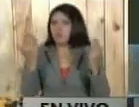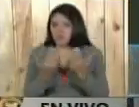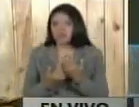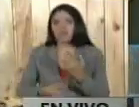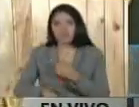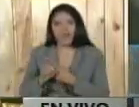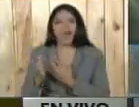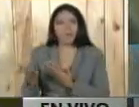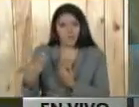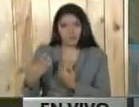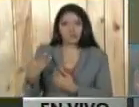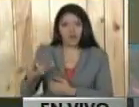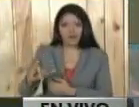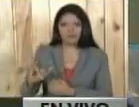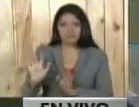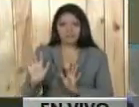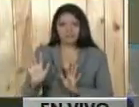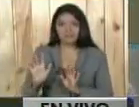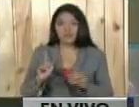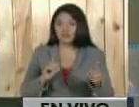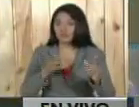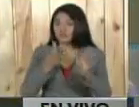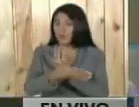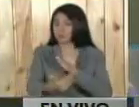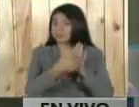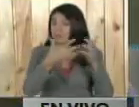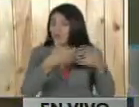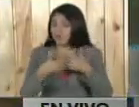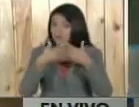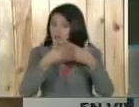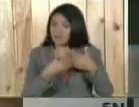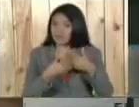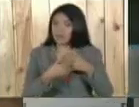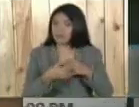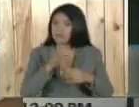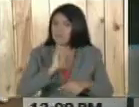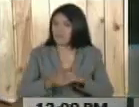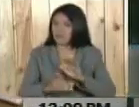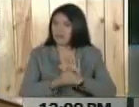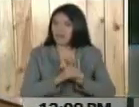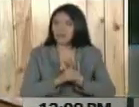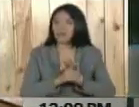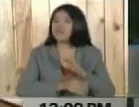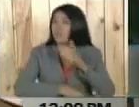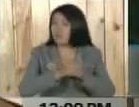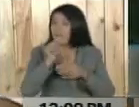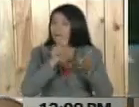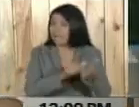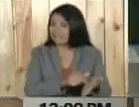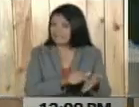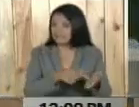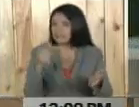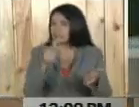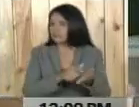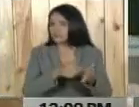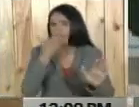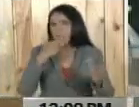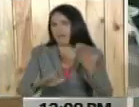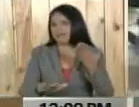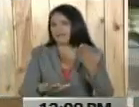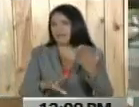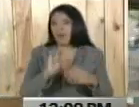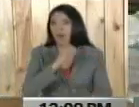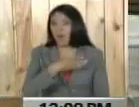tenemos, frente a ese decreto infame que quedará como una mancha histórica para Barack Obama